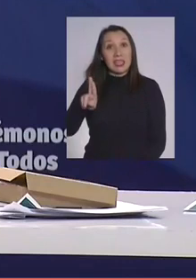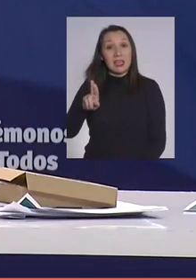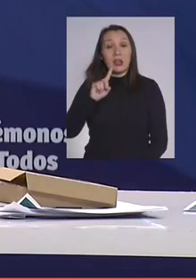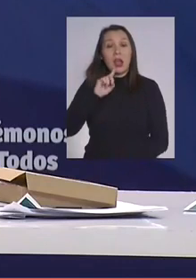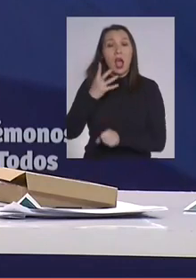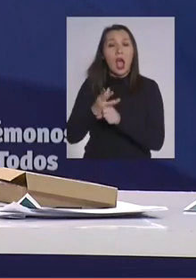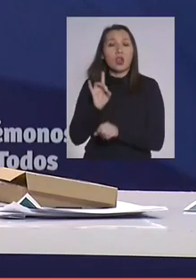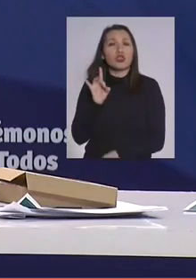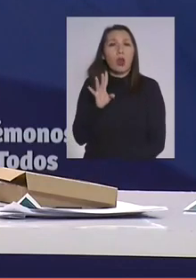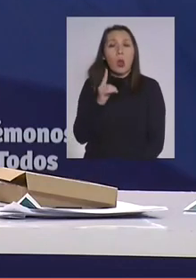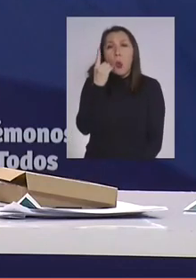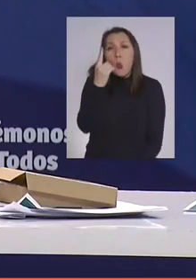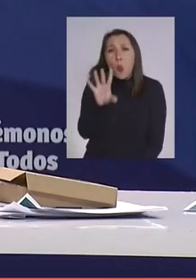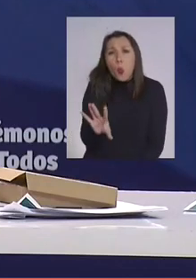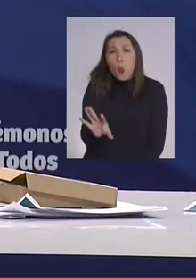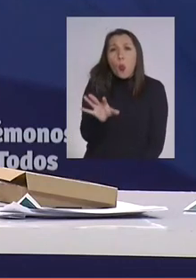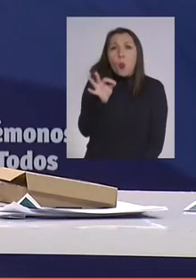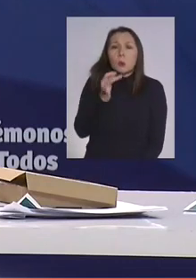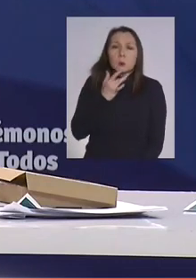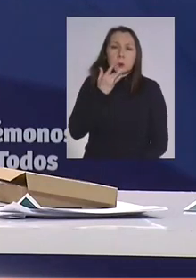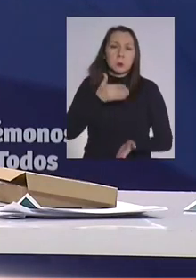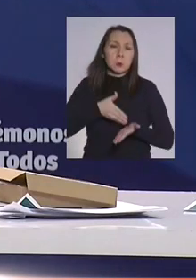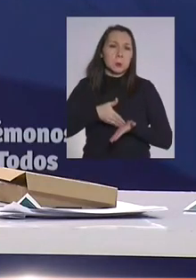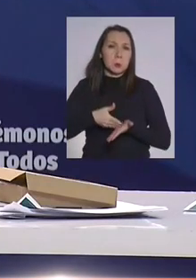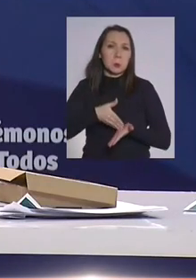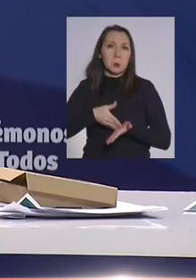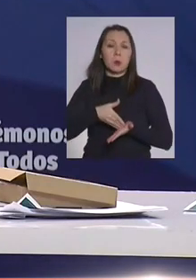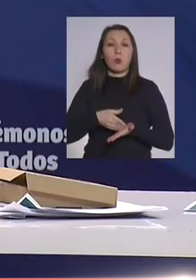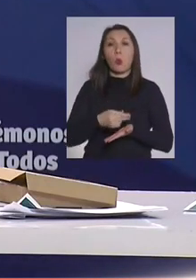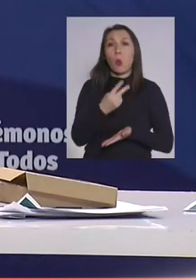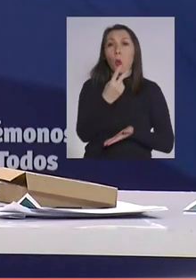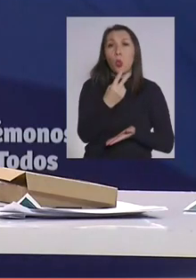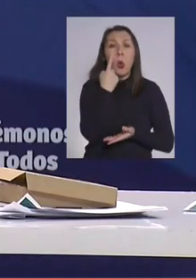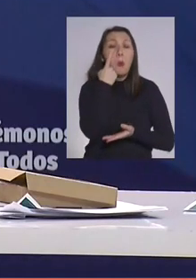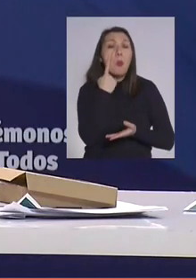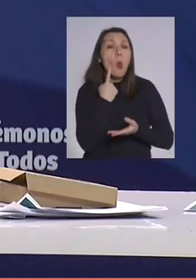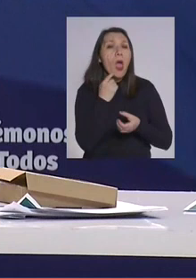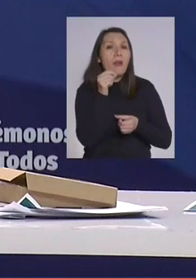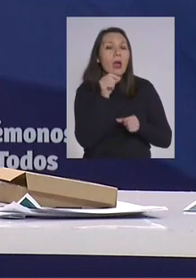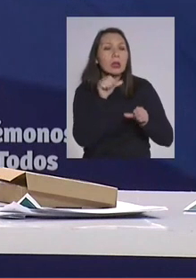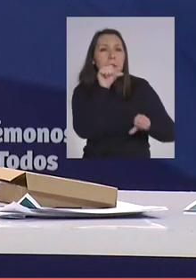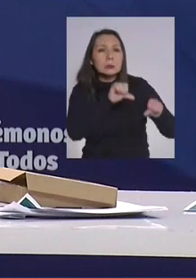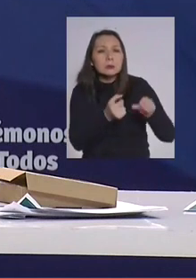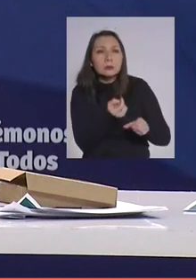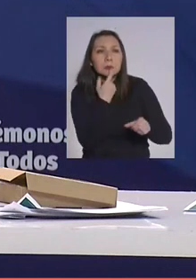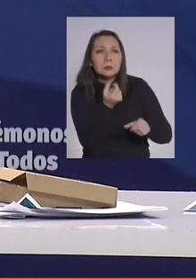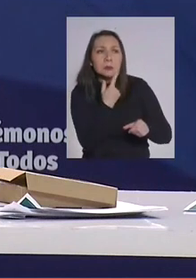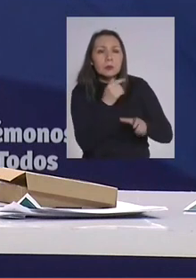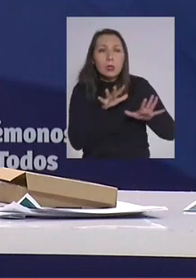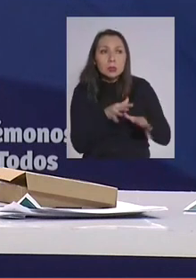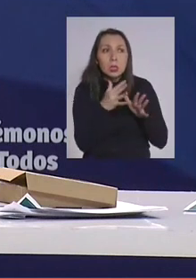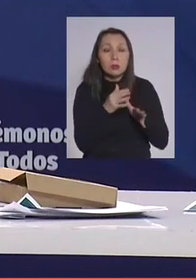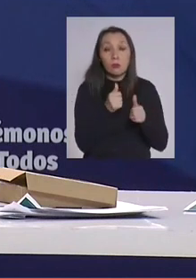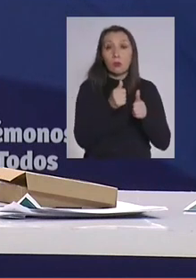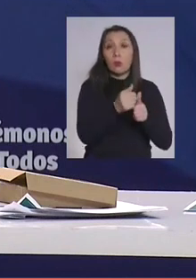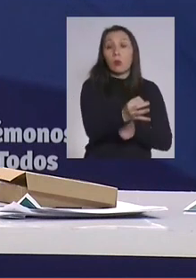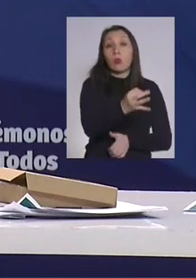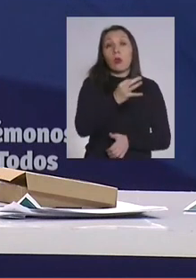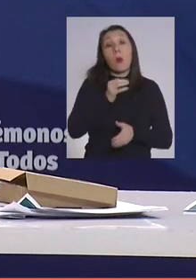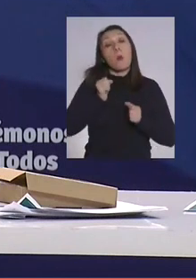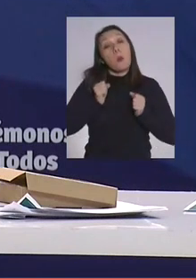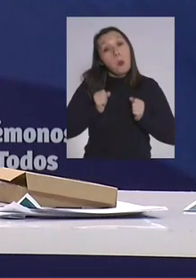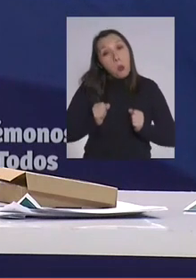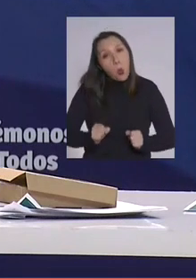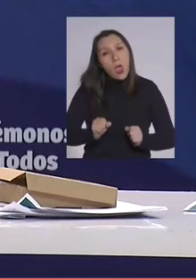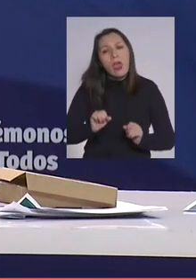hay una evidencia muy débil solamente hay dos ensayos clínicos que sugieren que este medicamento podría